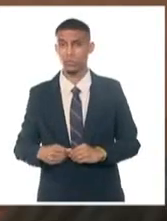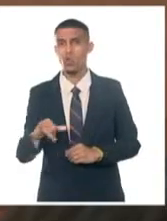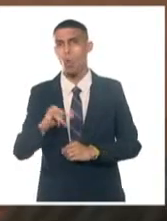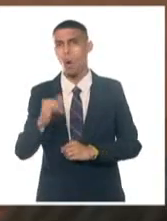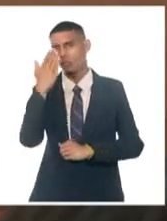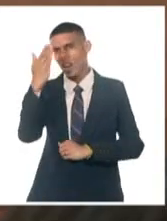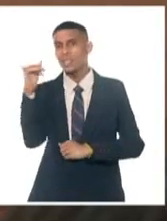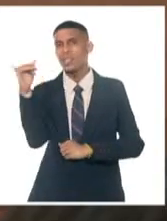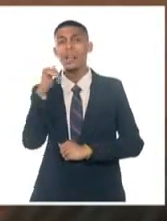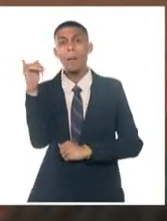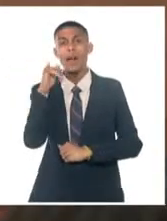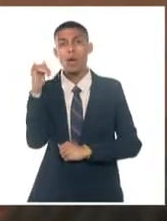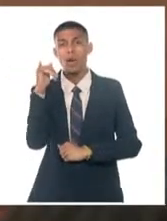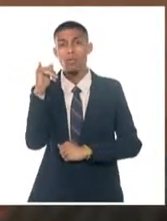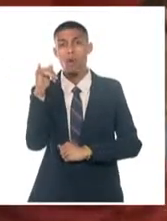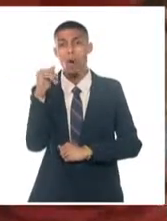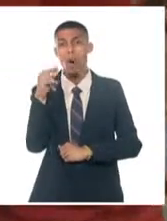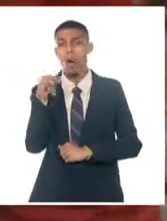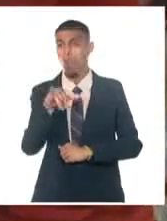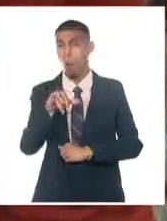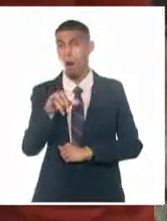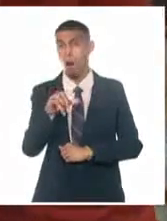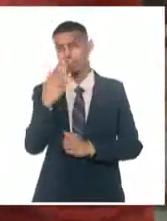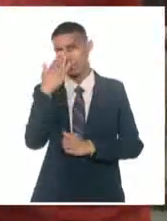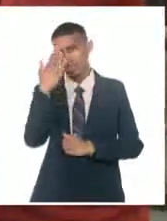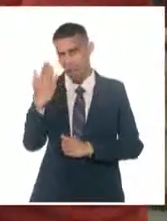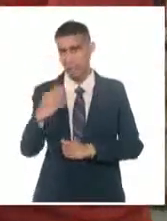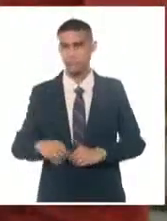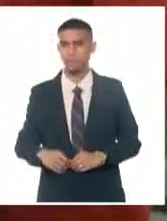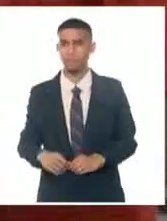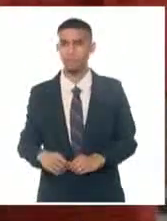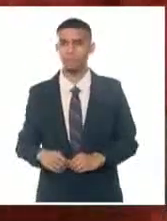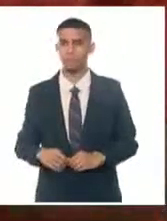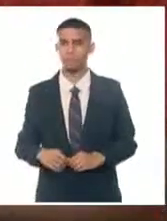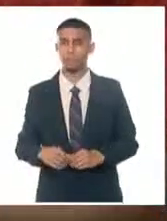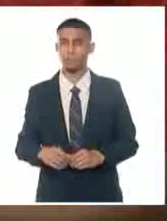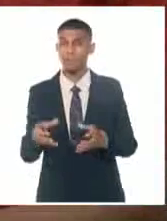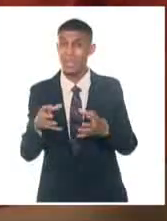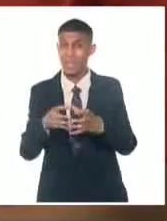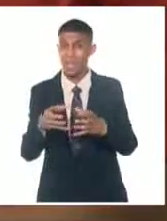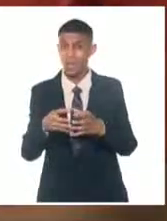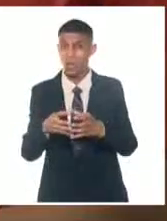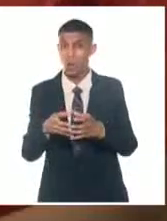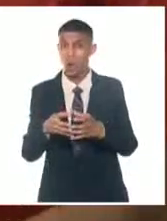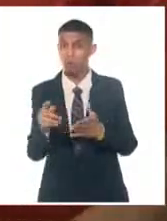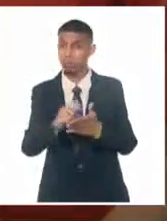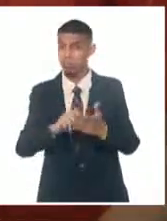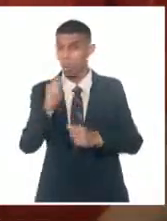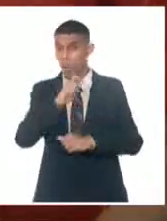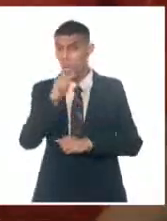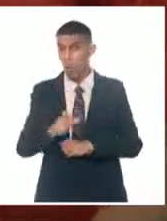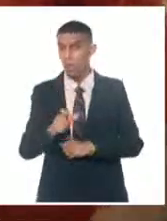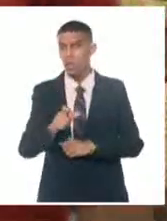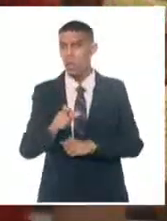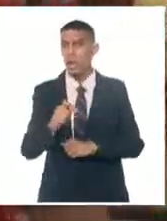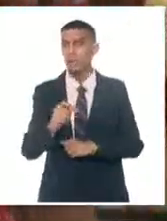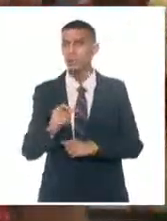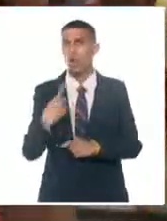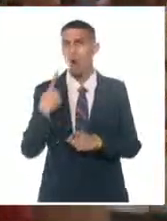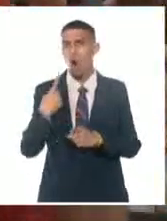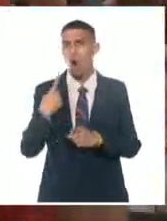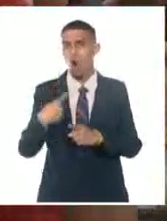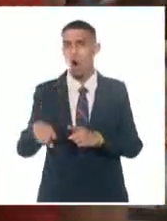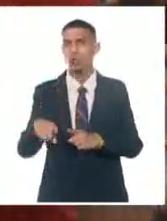camarones porque los Editores que Sin ellos no somos nada la delegación ramal de la upec en la televisión cubana reconoció además con el premio